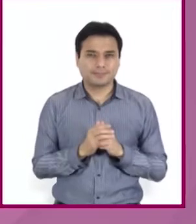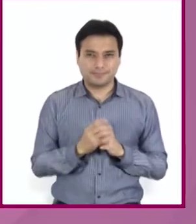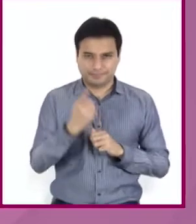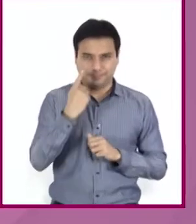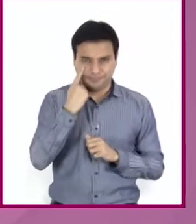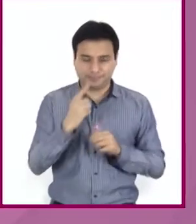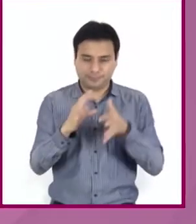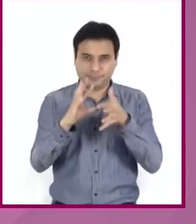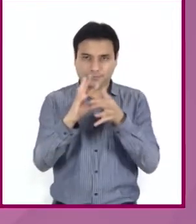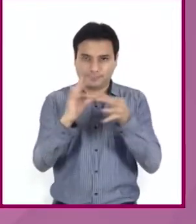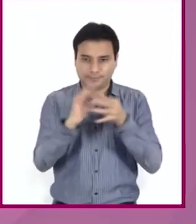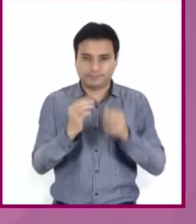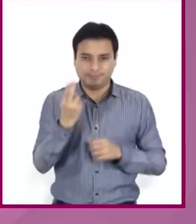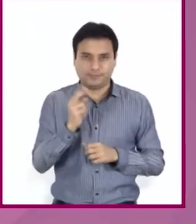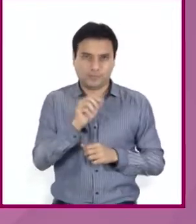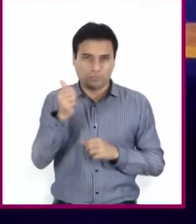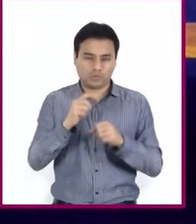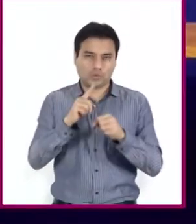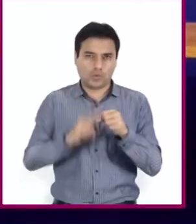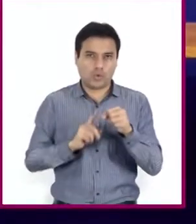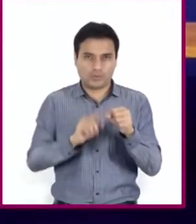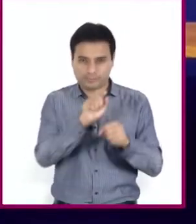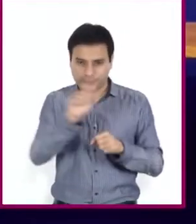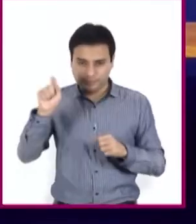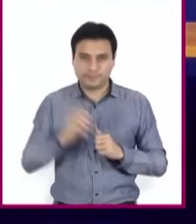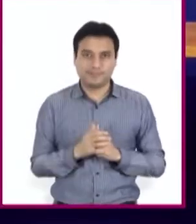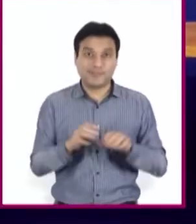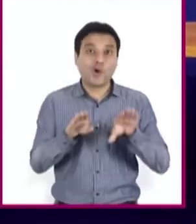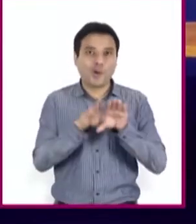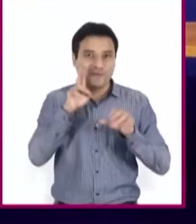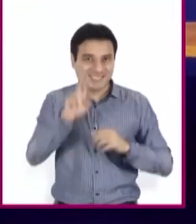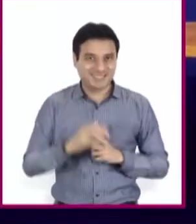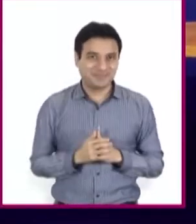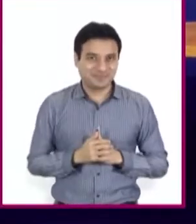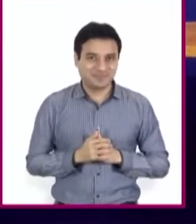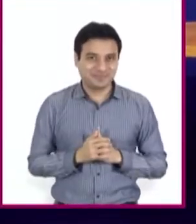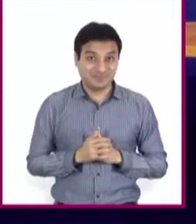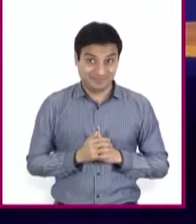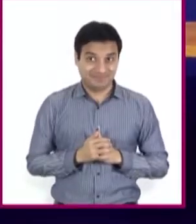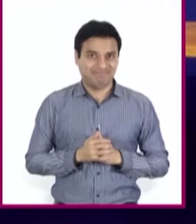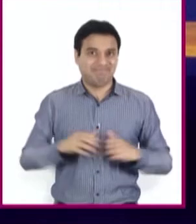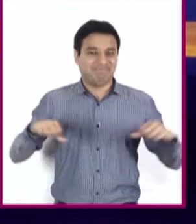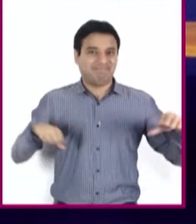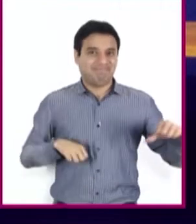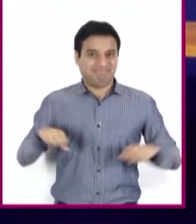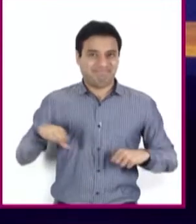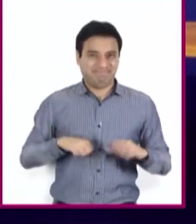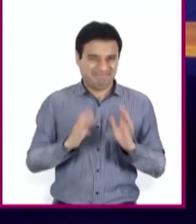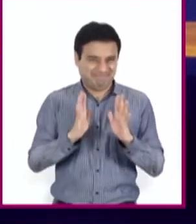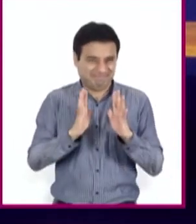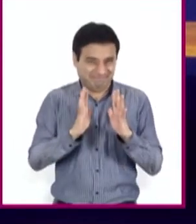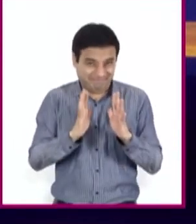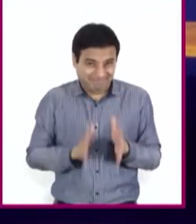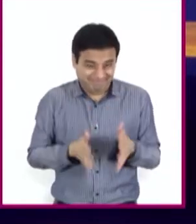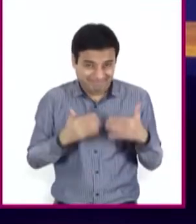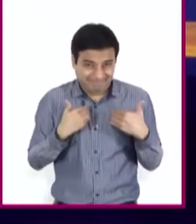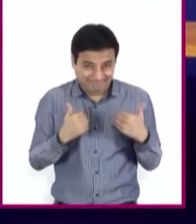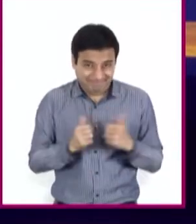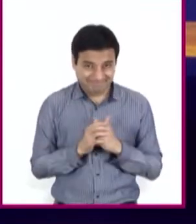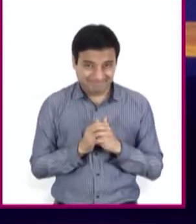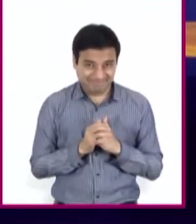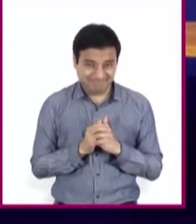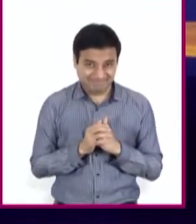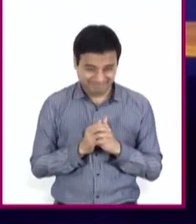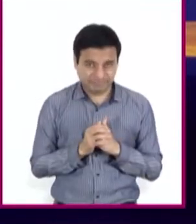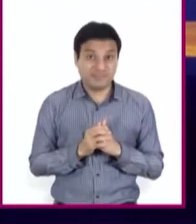conviene subrayarlas con otro color. Como ven, este reto que realizamos les hizo comprender, identificar y